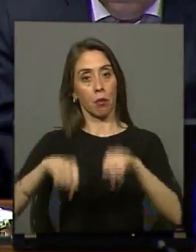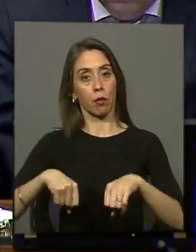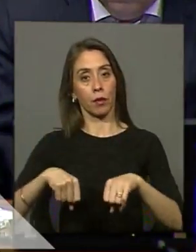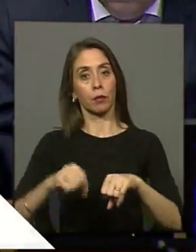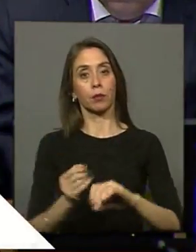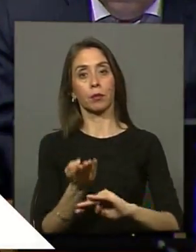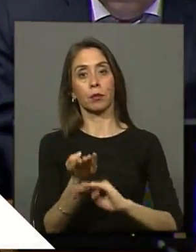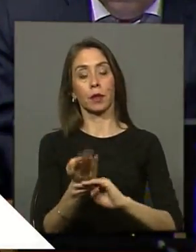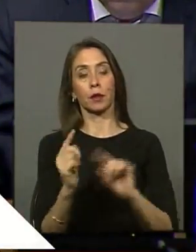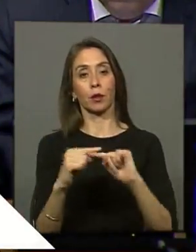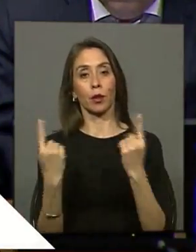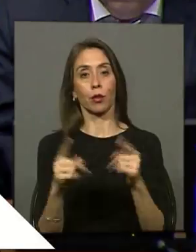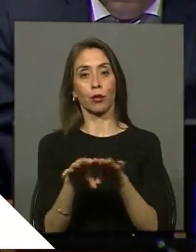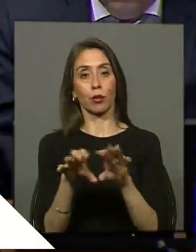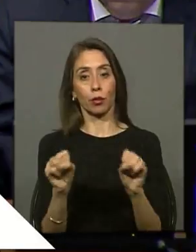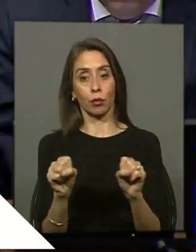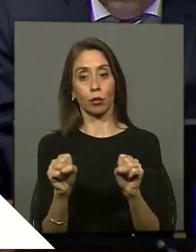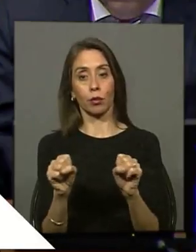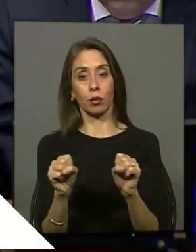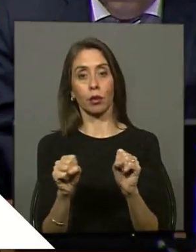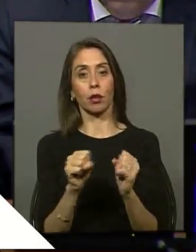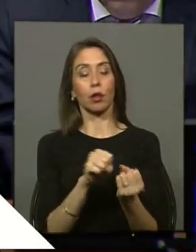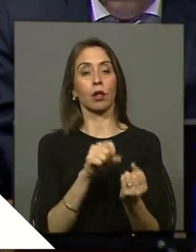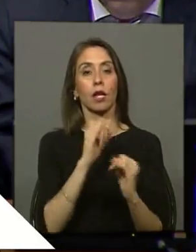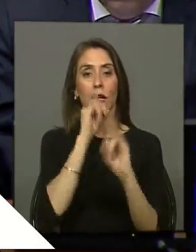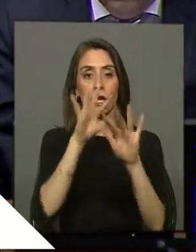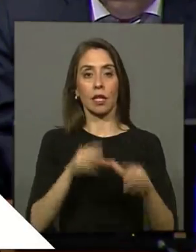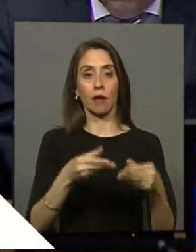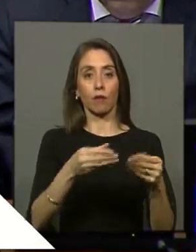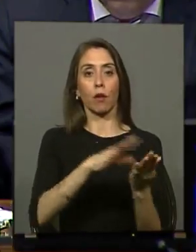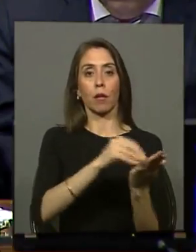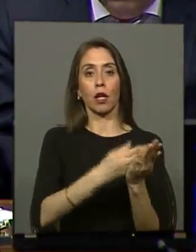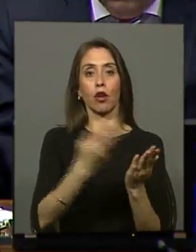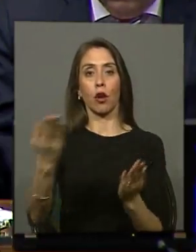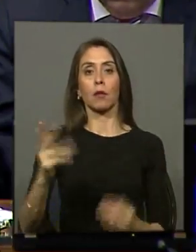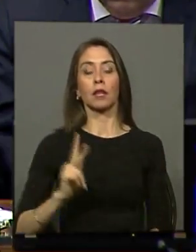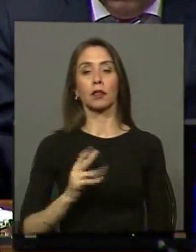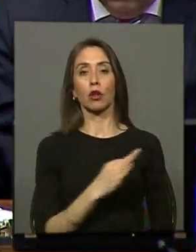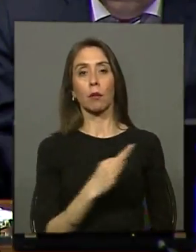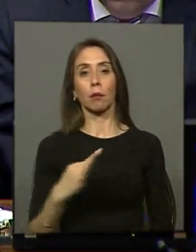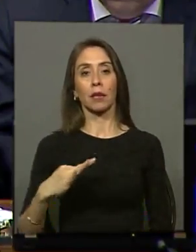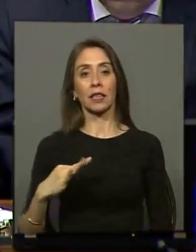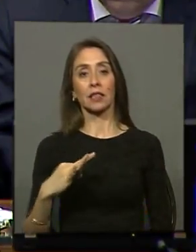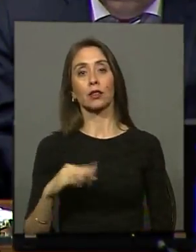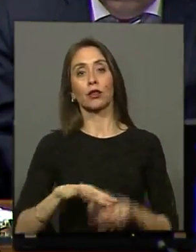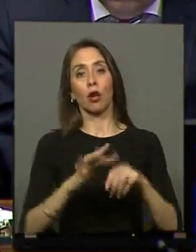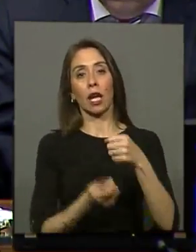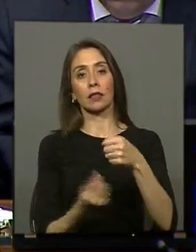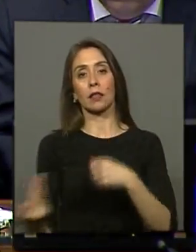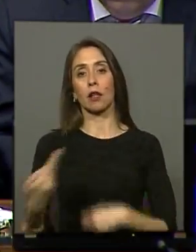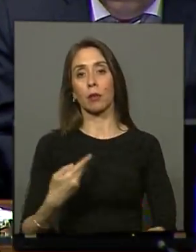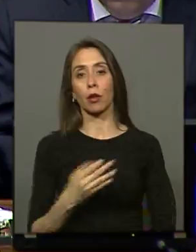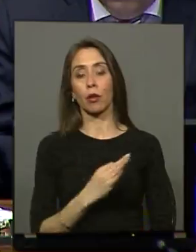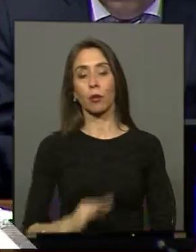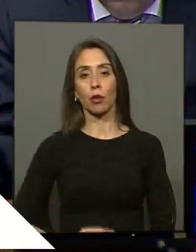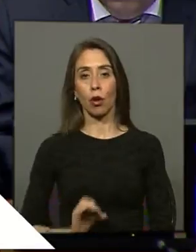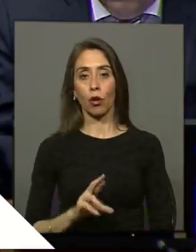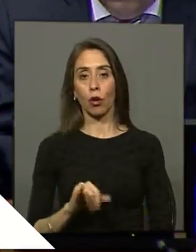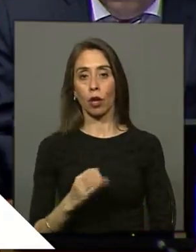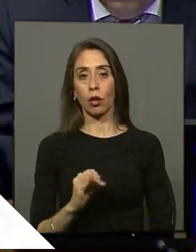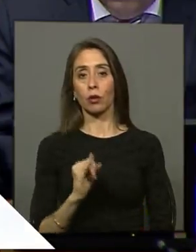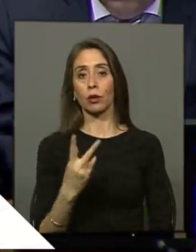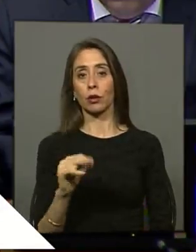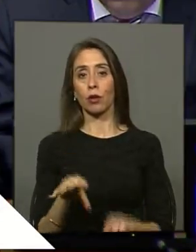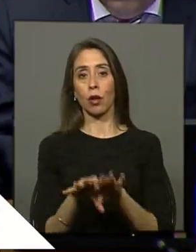quiero solicitar la unanimidad para enviar un acobio de este informe al señor ministro de Hacienda a petición del diputado señor Conejo ¿habría